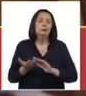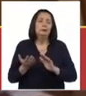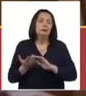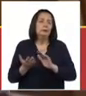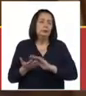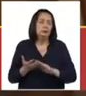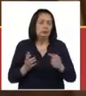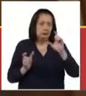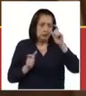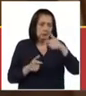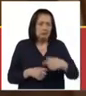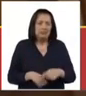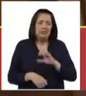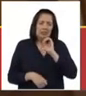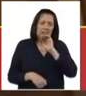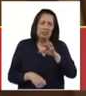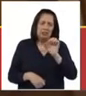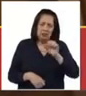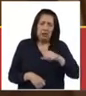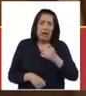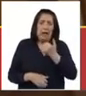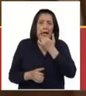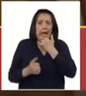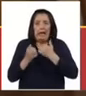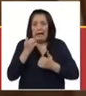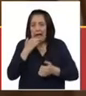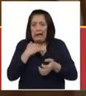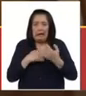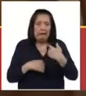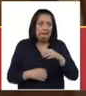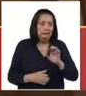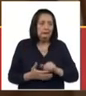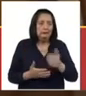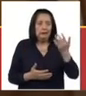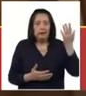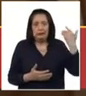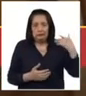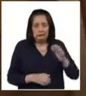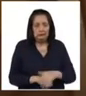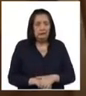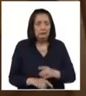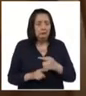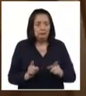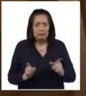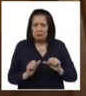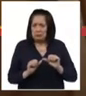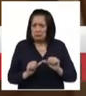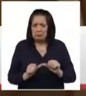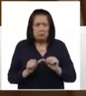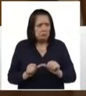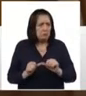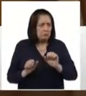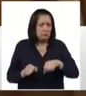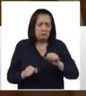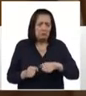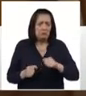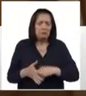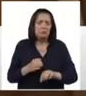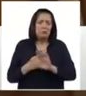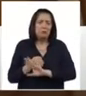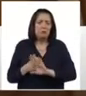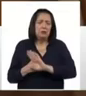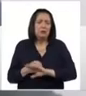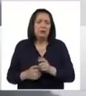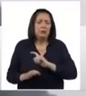el Congreso diciendo que habían cometido pues una serie de errores en el pasado? Pero han seguido blindando